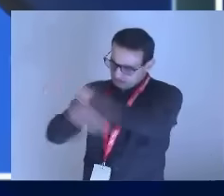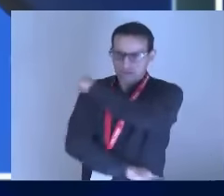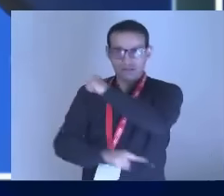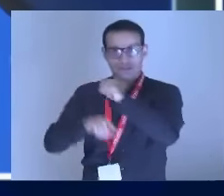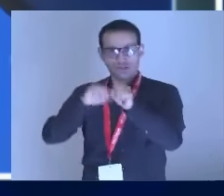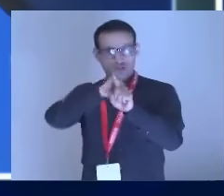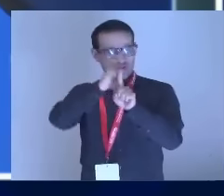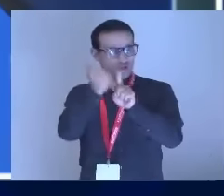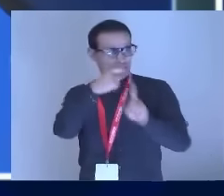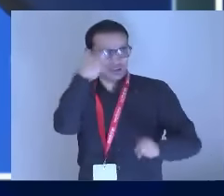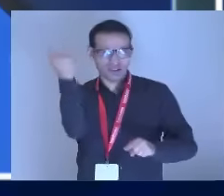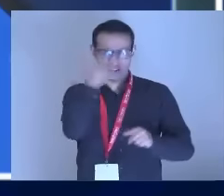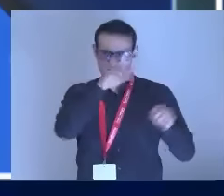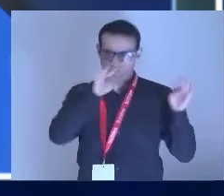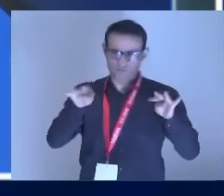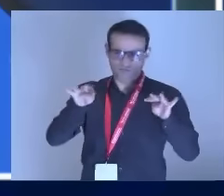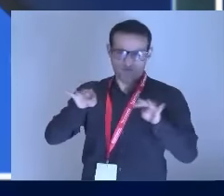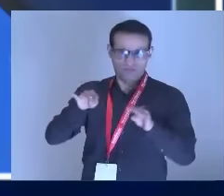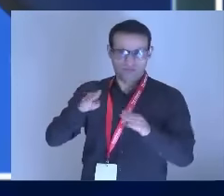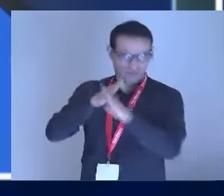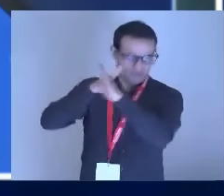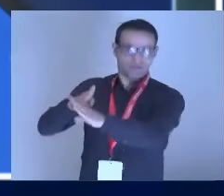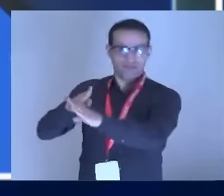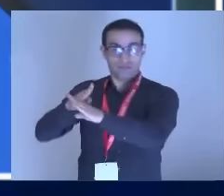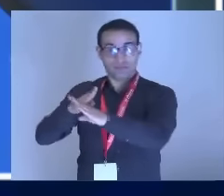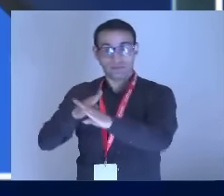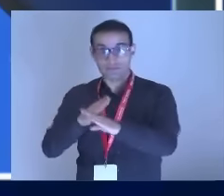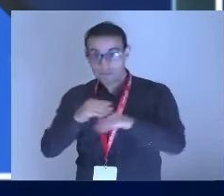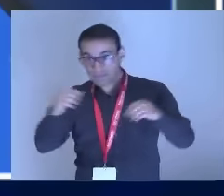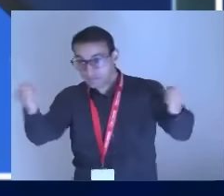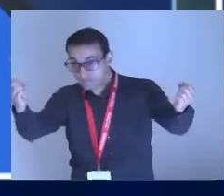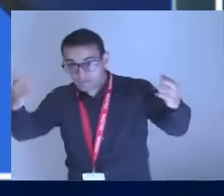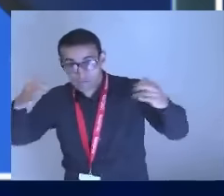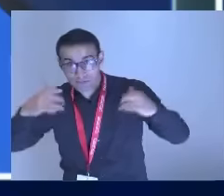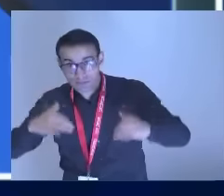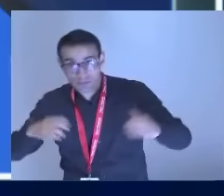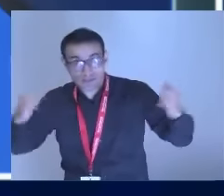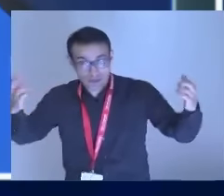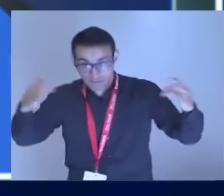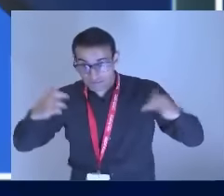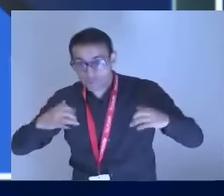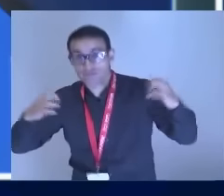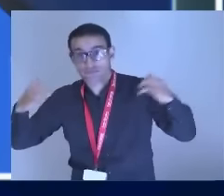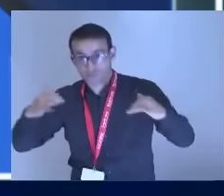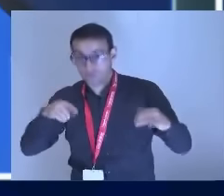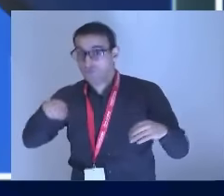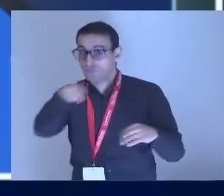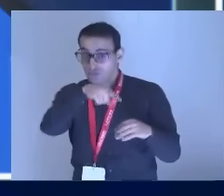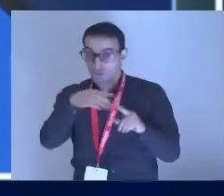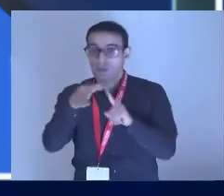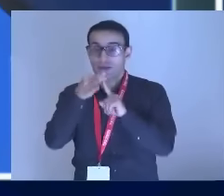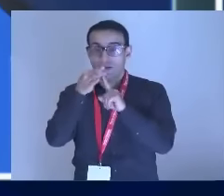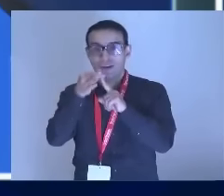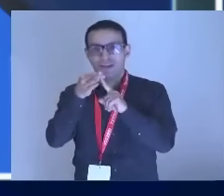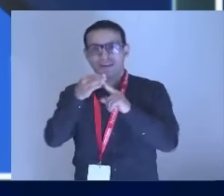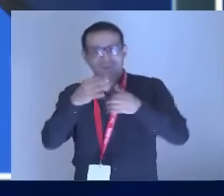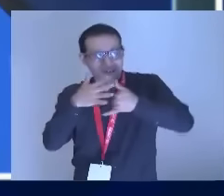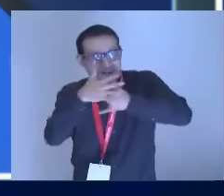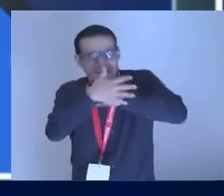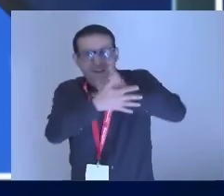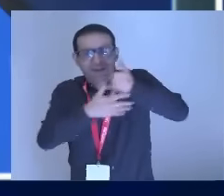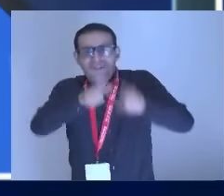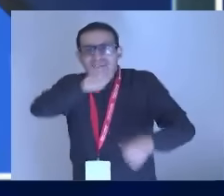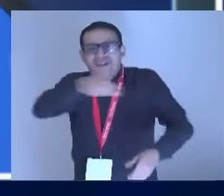aquí somos privilegiados y los más desvalidos que son millones esperan mucho de nosotros